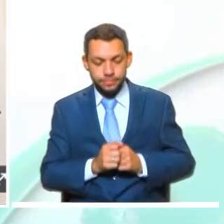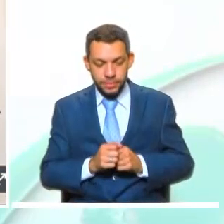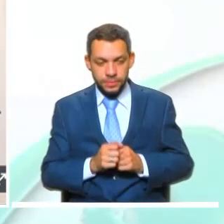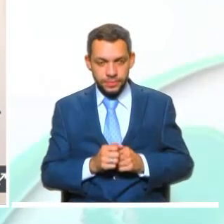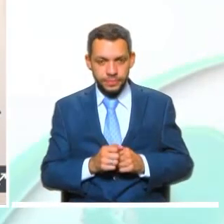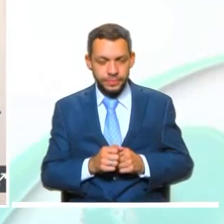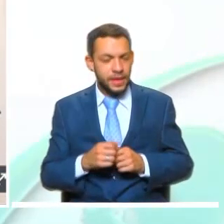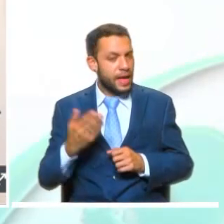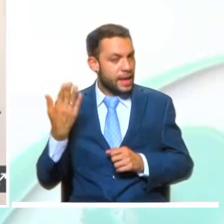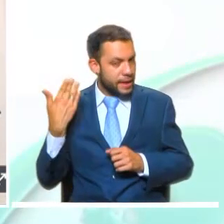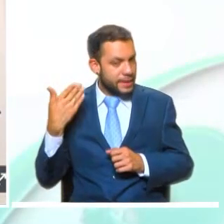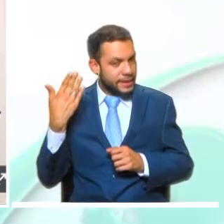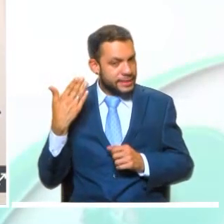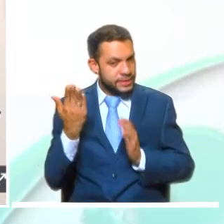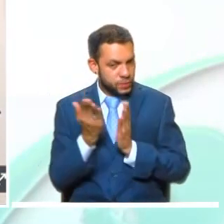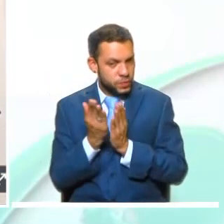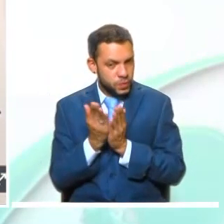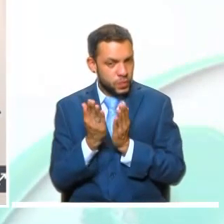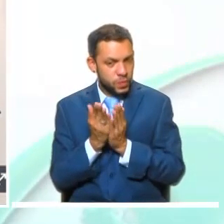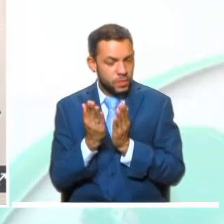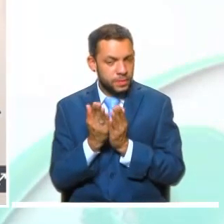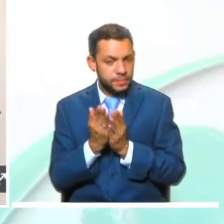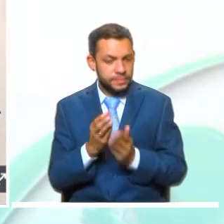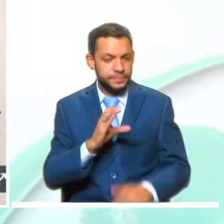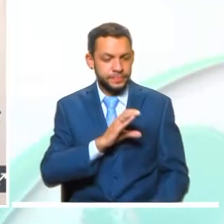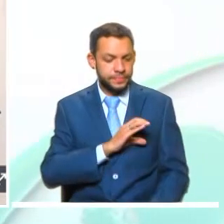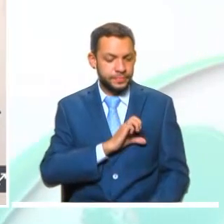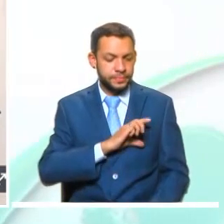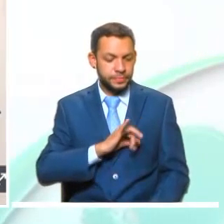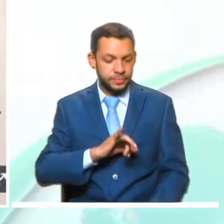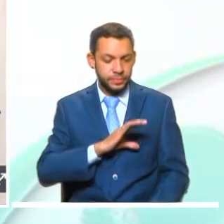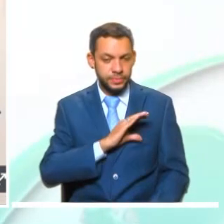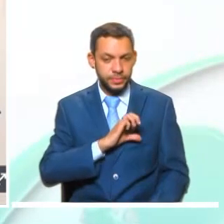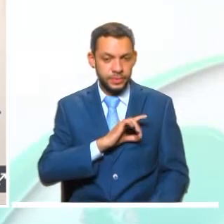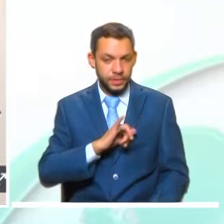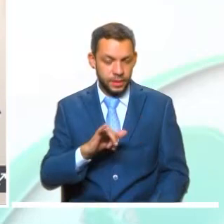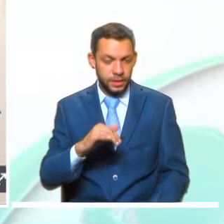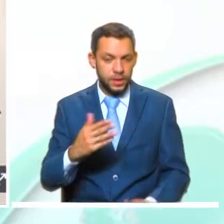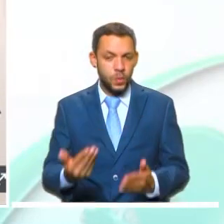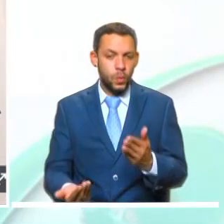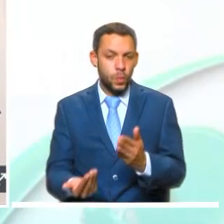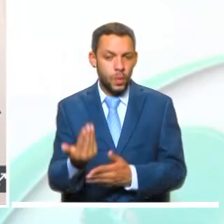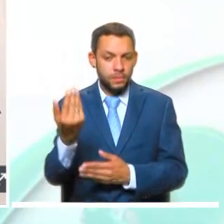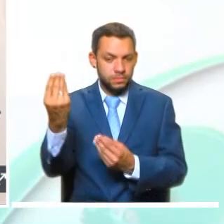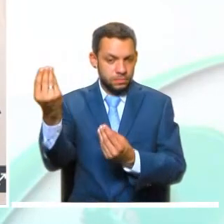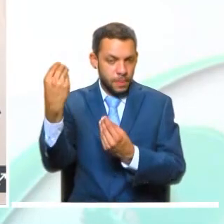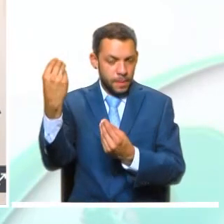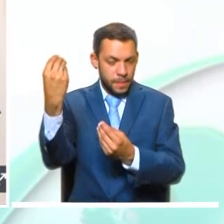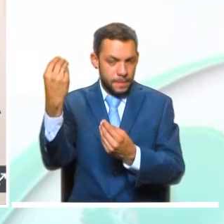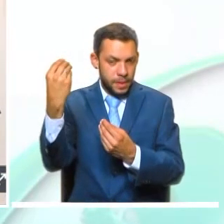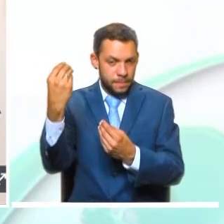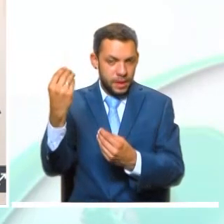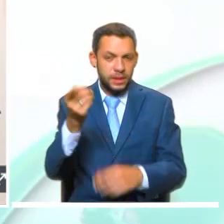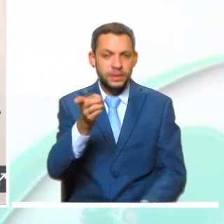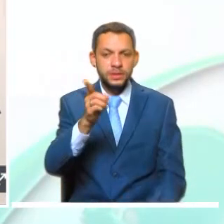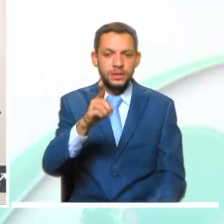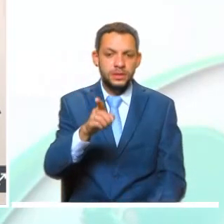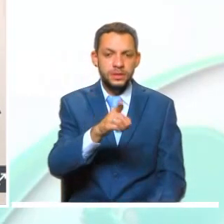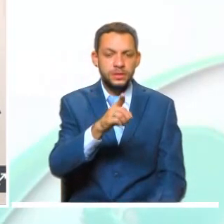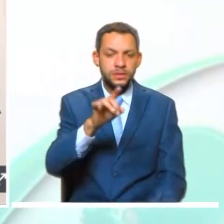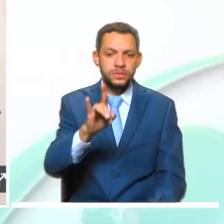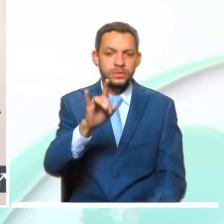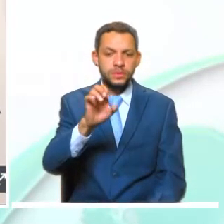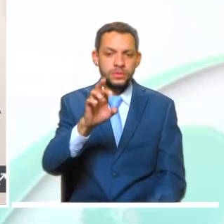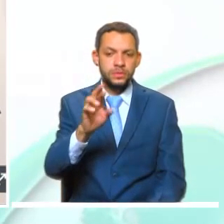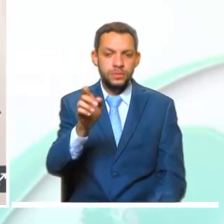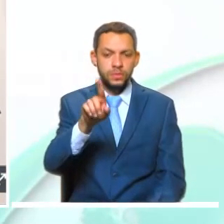estaba estudiando en cali me fui a hacer una actualización en sueros con varios médicos del parque de la salud y